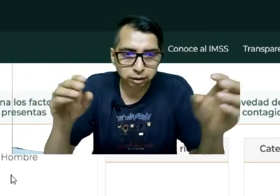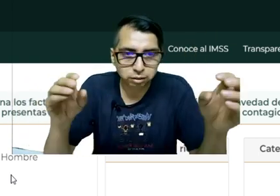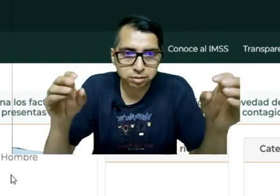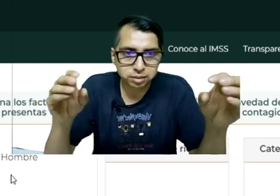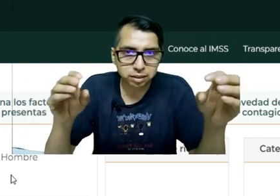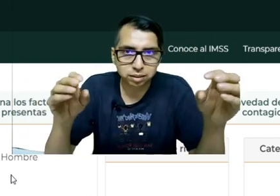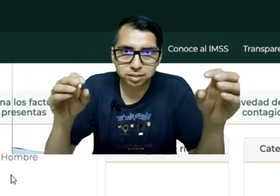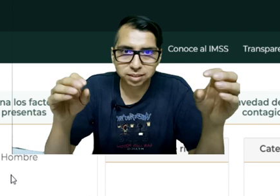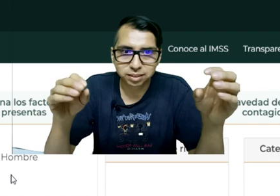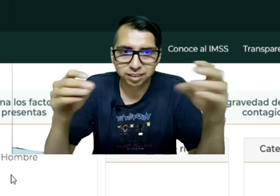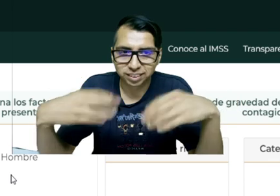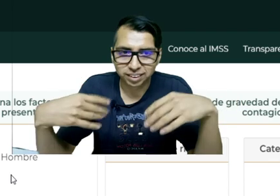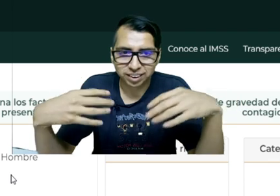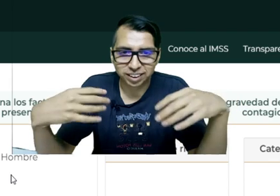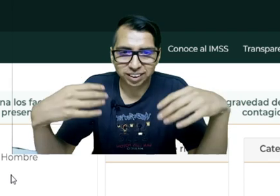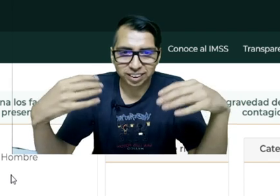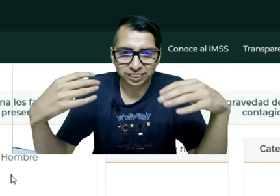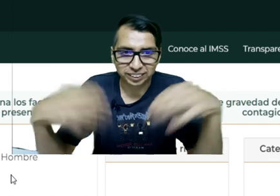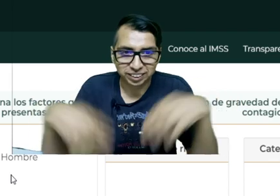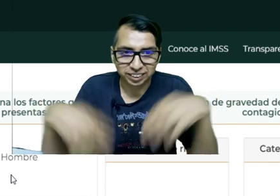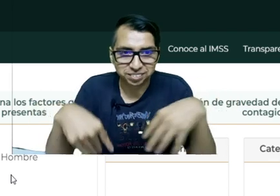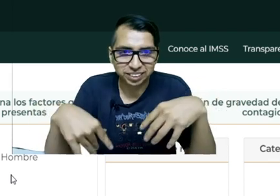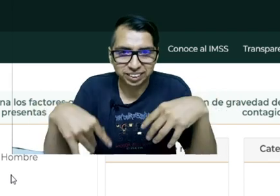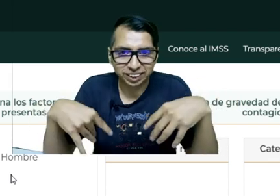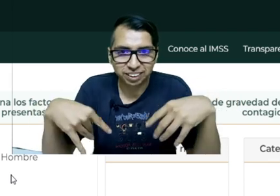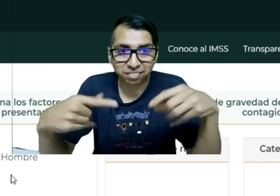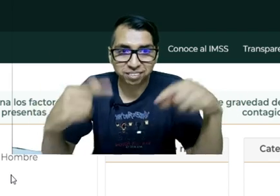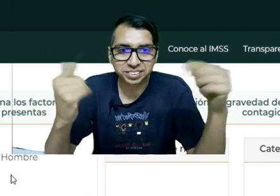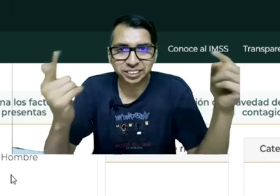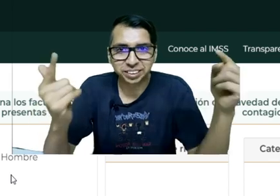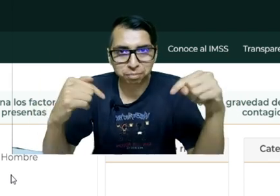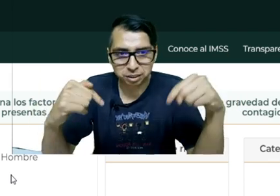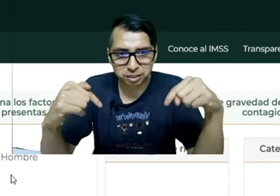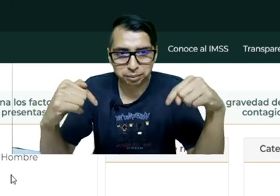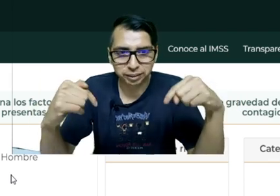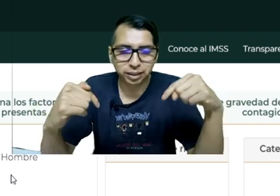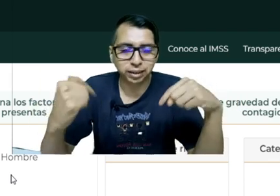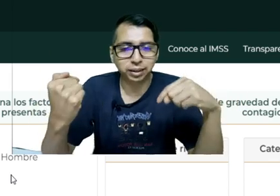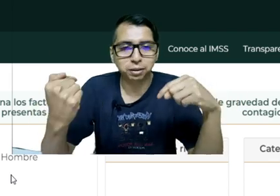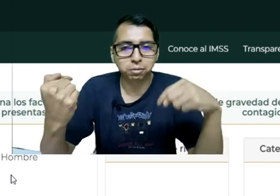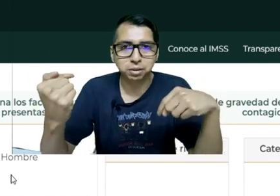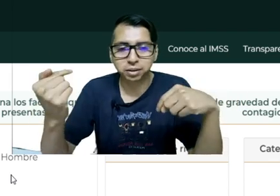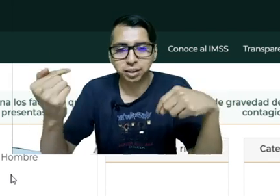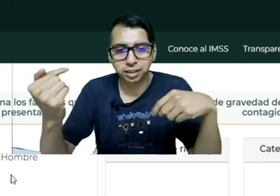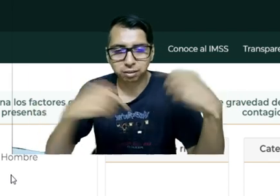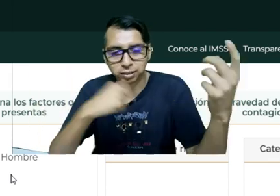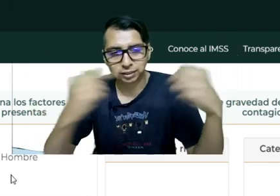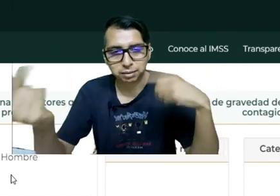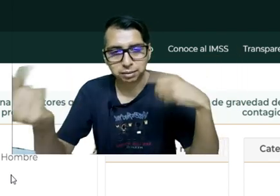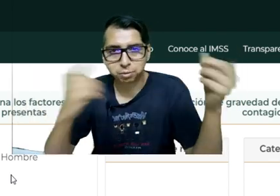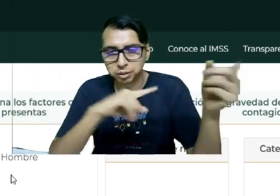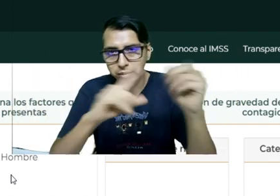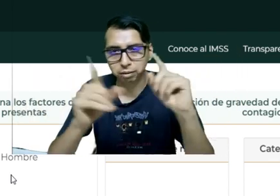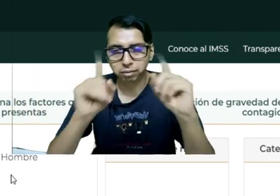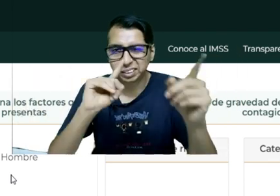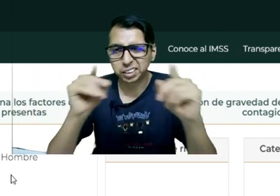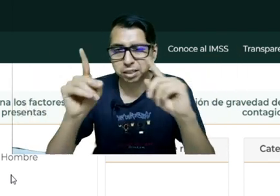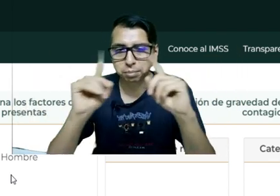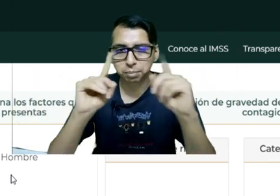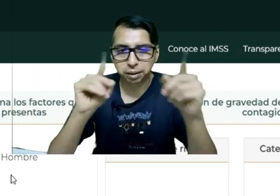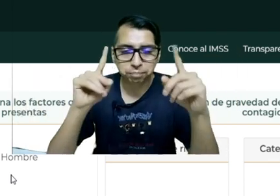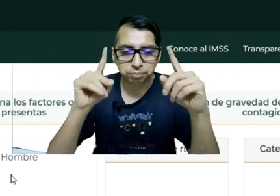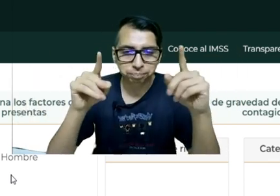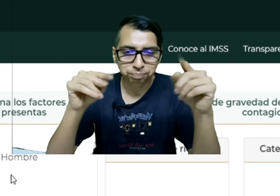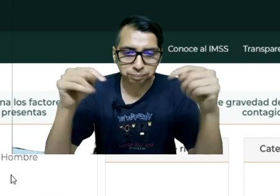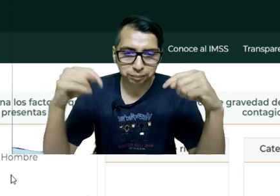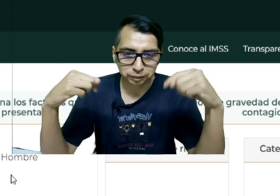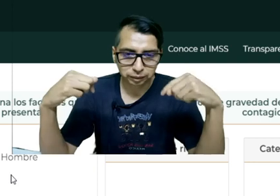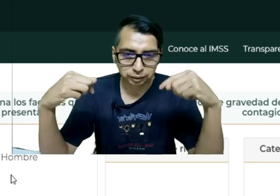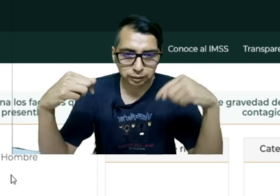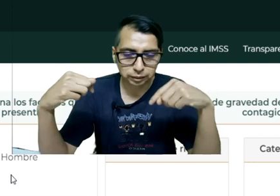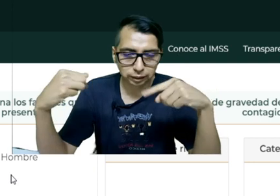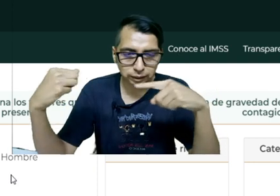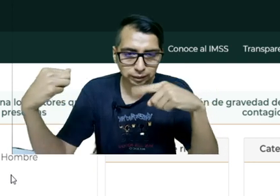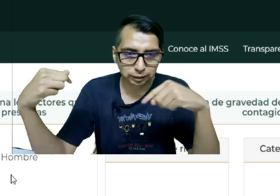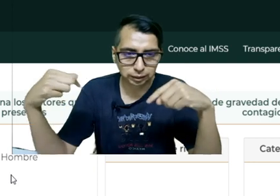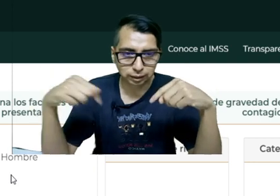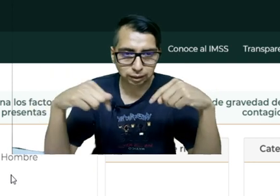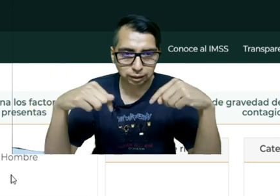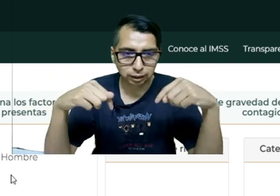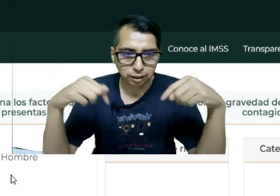entonces salió y hoy salió precisamente la calculadora de lo que estábamos hablando en esa llamada